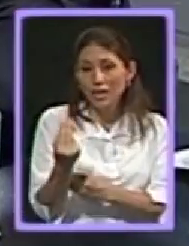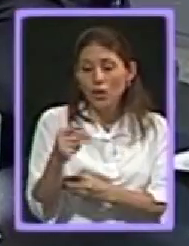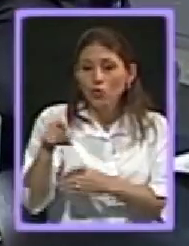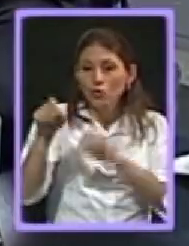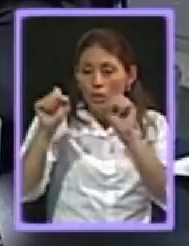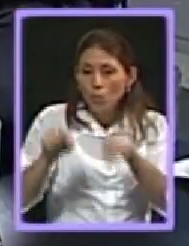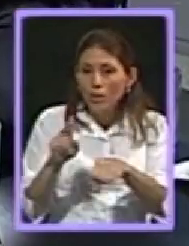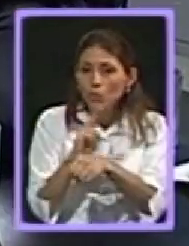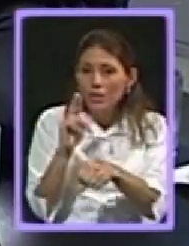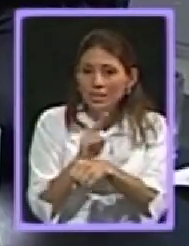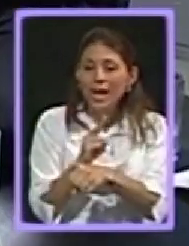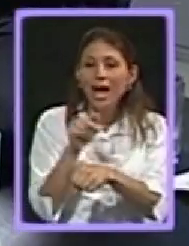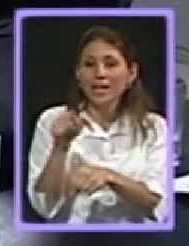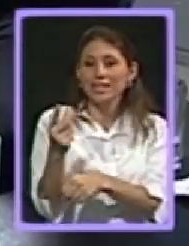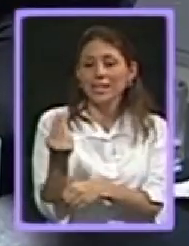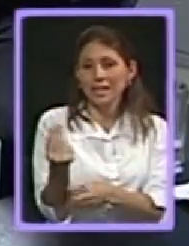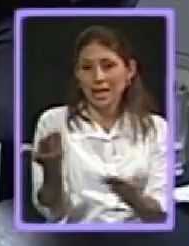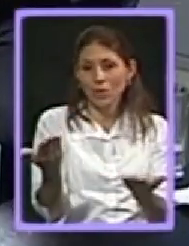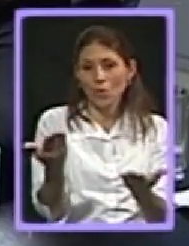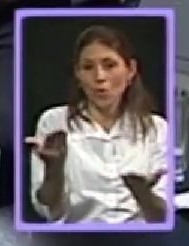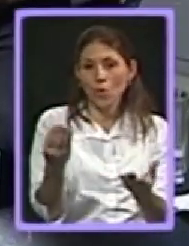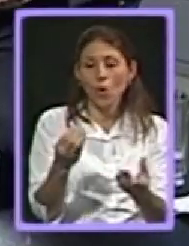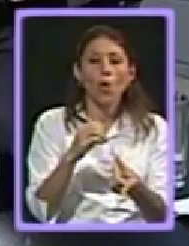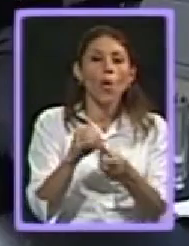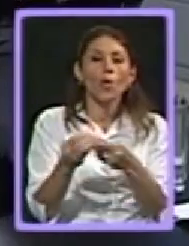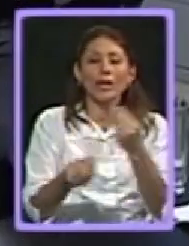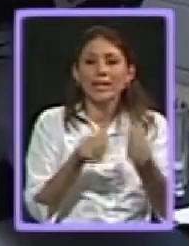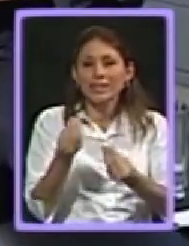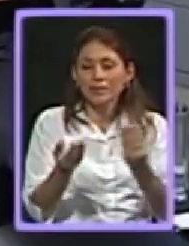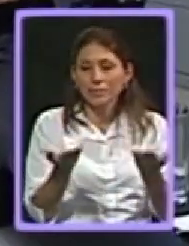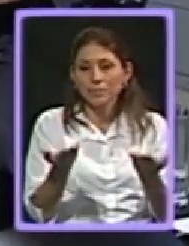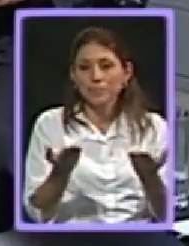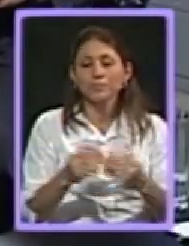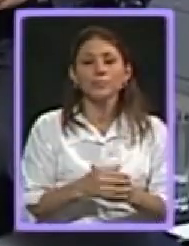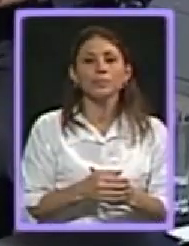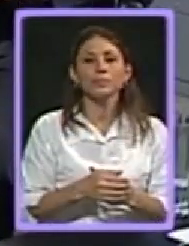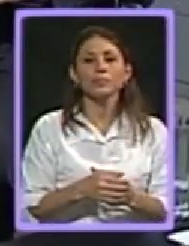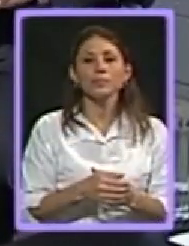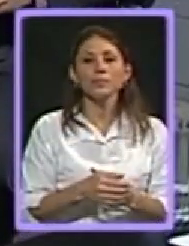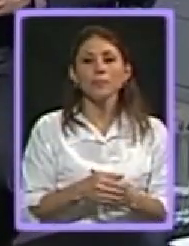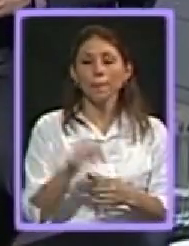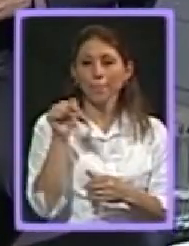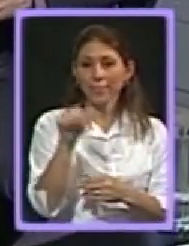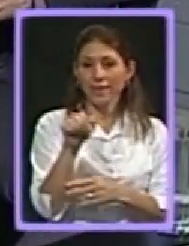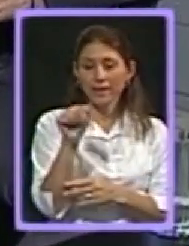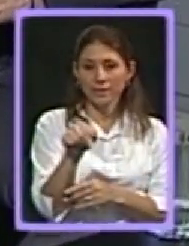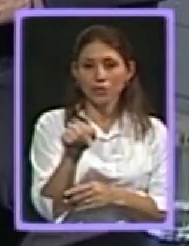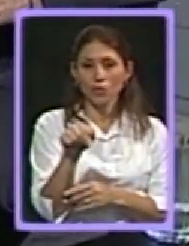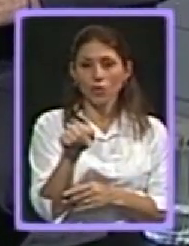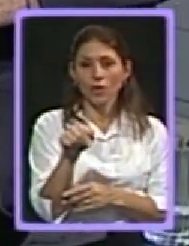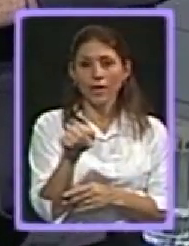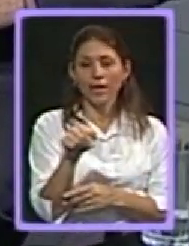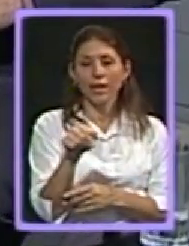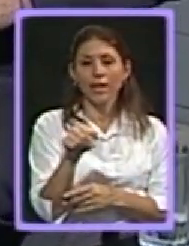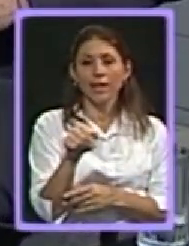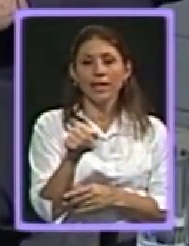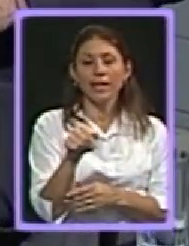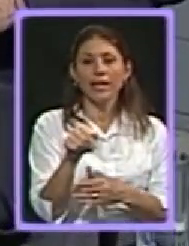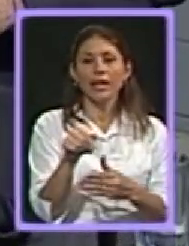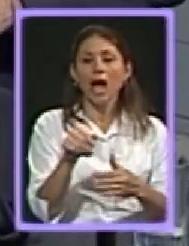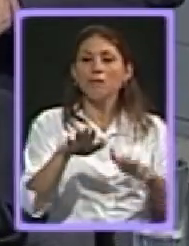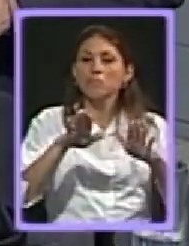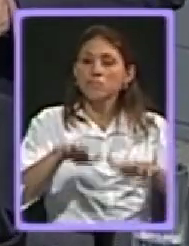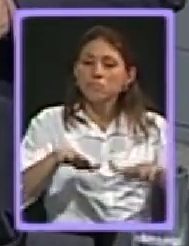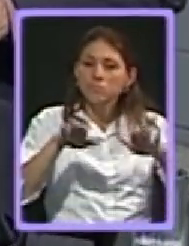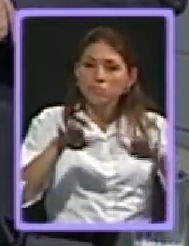todavía gastarlo y todavía no endeudar al Estado o no destinar ingresos corrientes para dárselos. Esto efectivamente ha venido a paliar mucho lo que